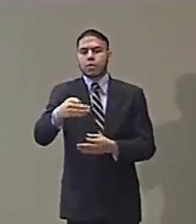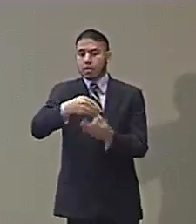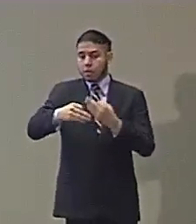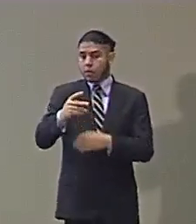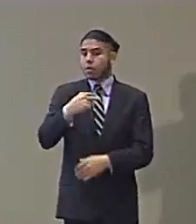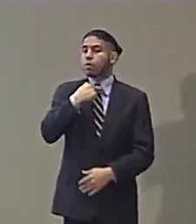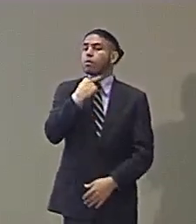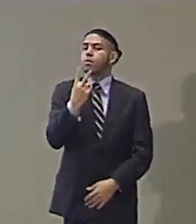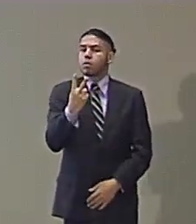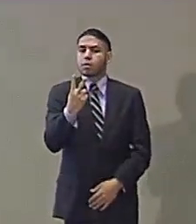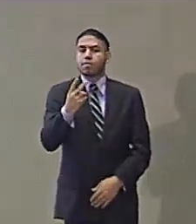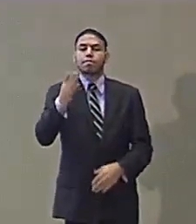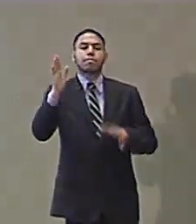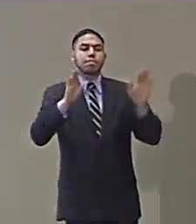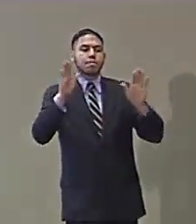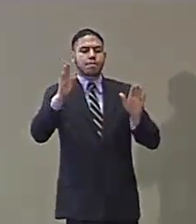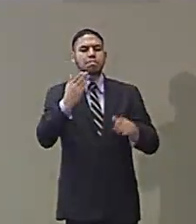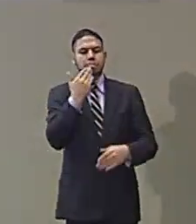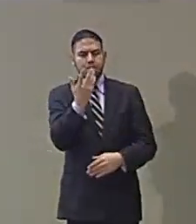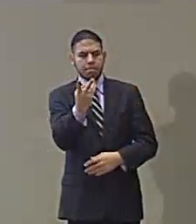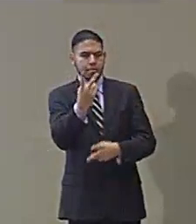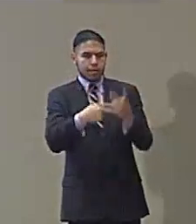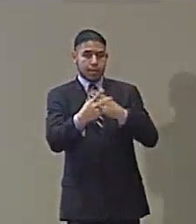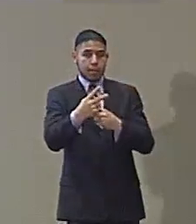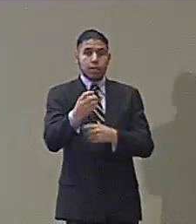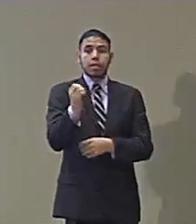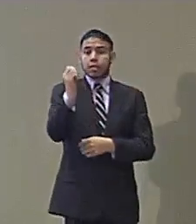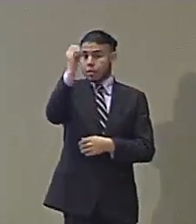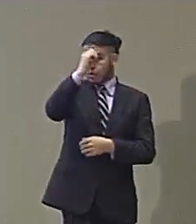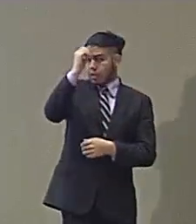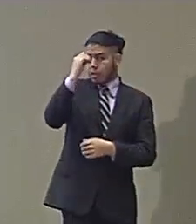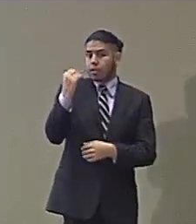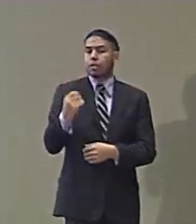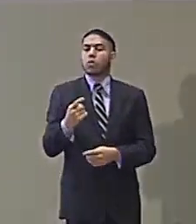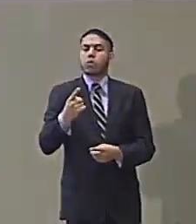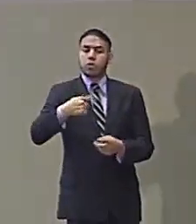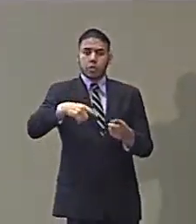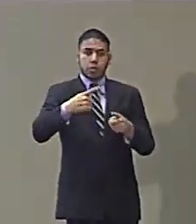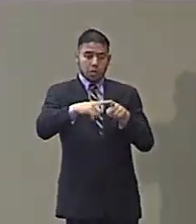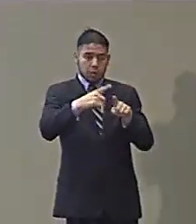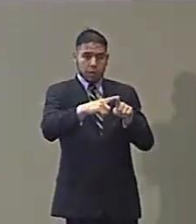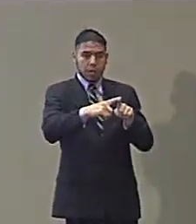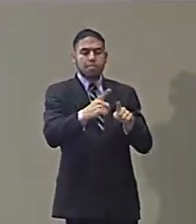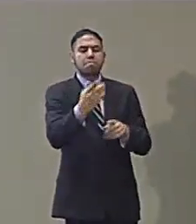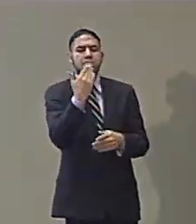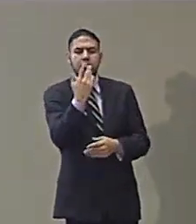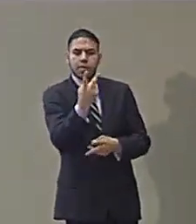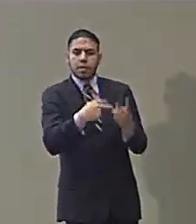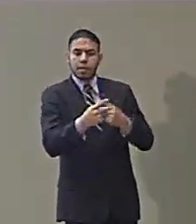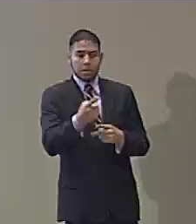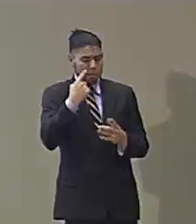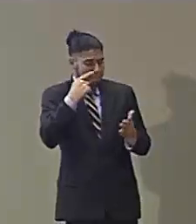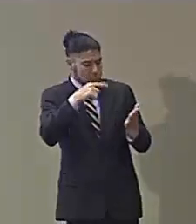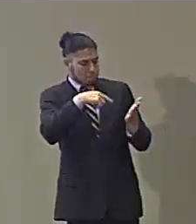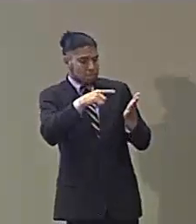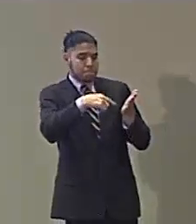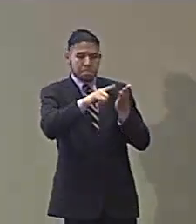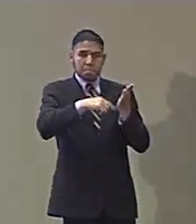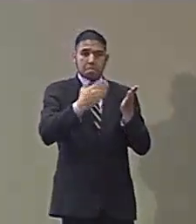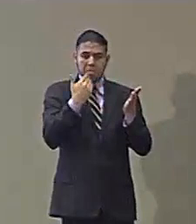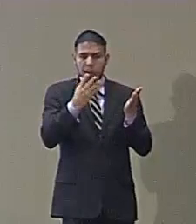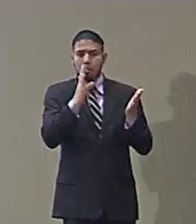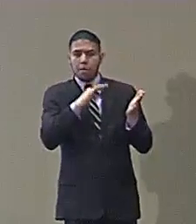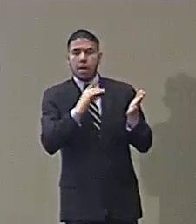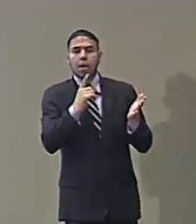voces son bienvenidas y todas las opiniones son valoradas aquí no se califican ni se descalifican las propuestas en función